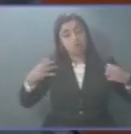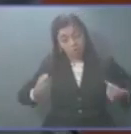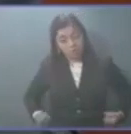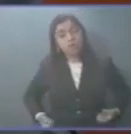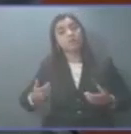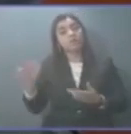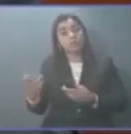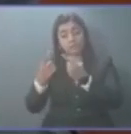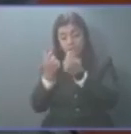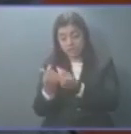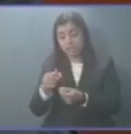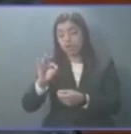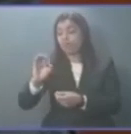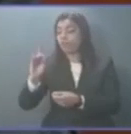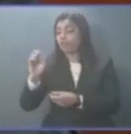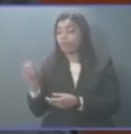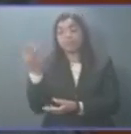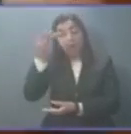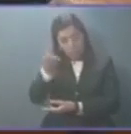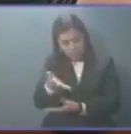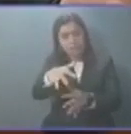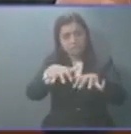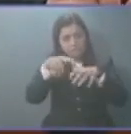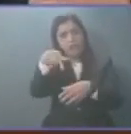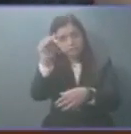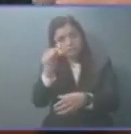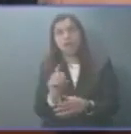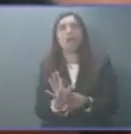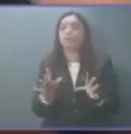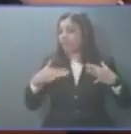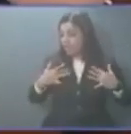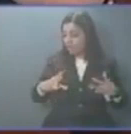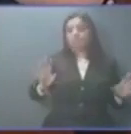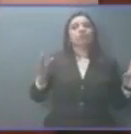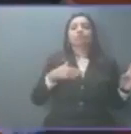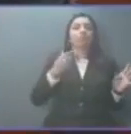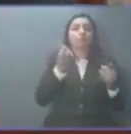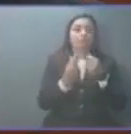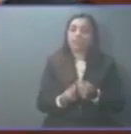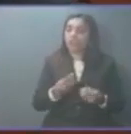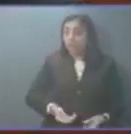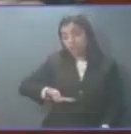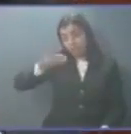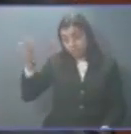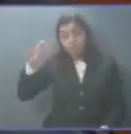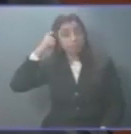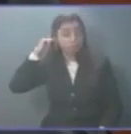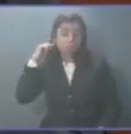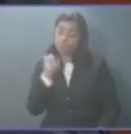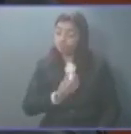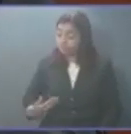el dinero del FODES lo tiene la Asamblea. Hoy ya no lo tenemos nosotros. La pelota está en su cancha,